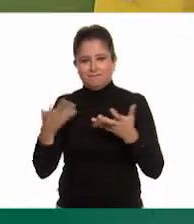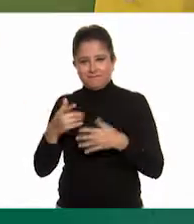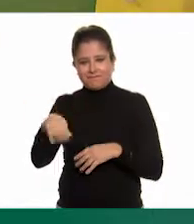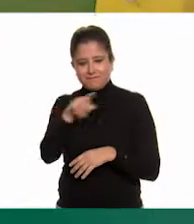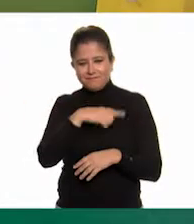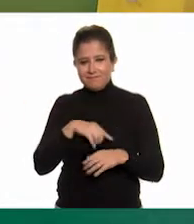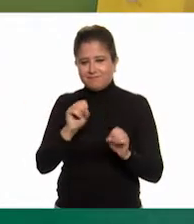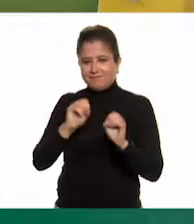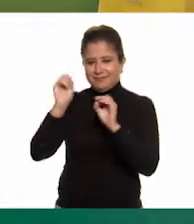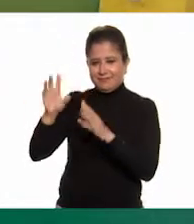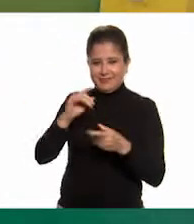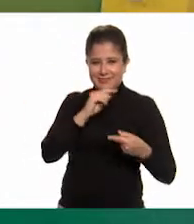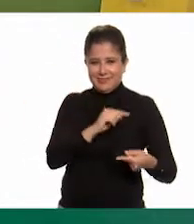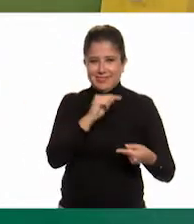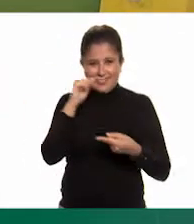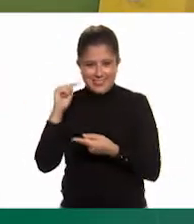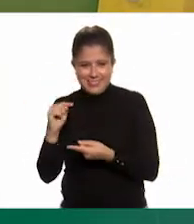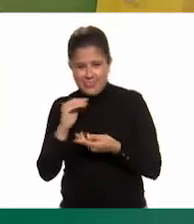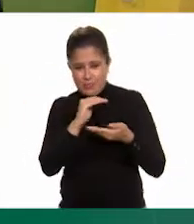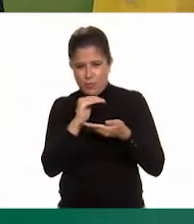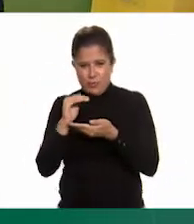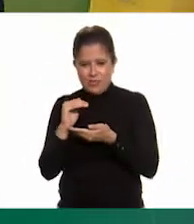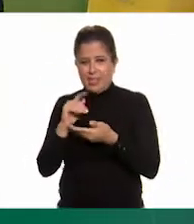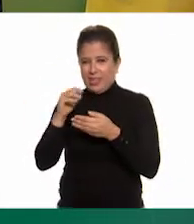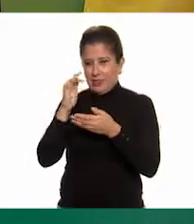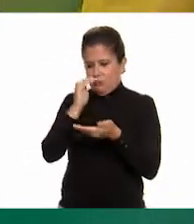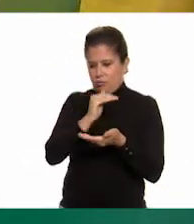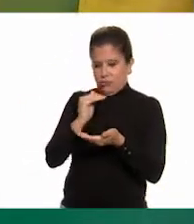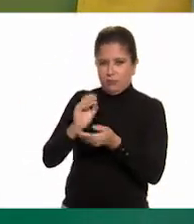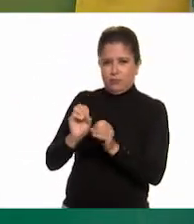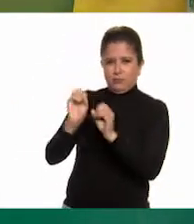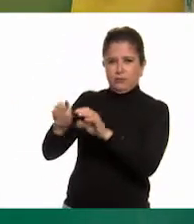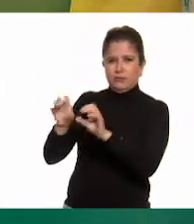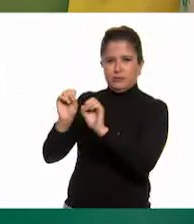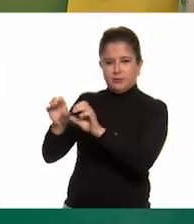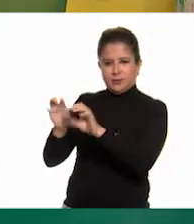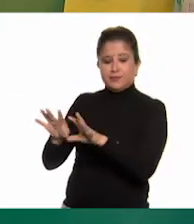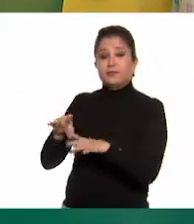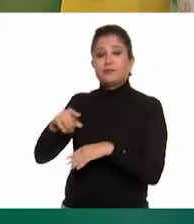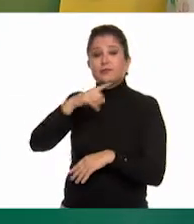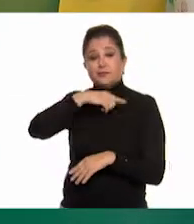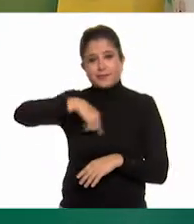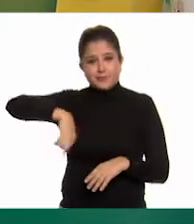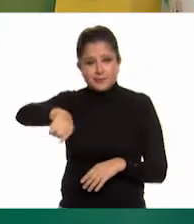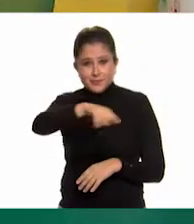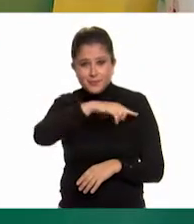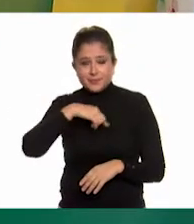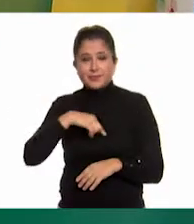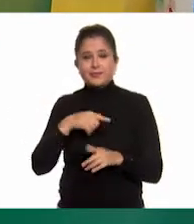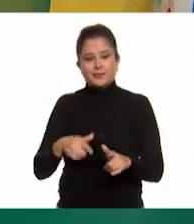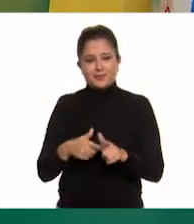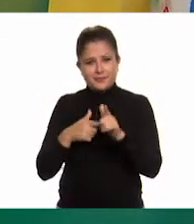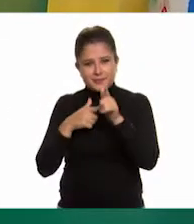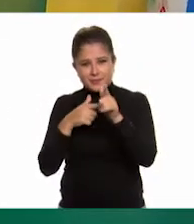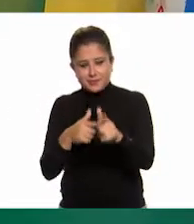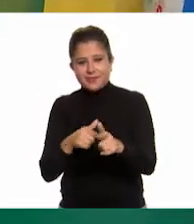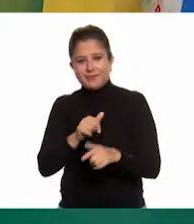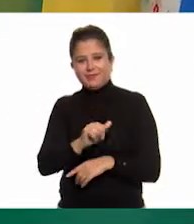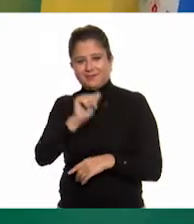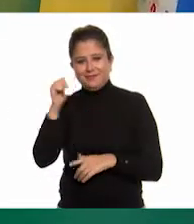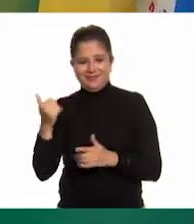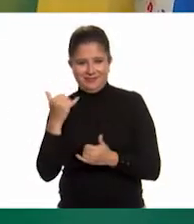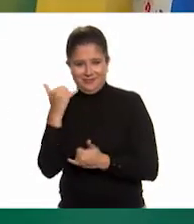los botes allá? Muy bien. En lo que Pili coloca los botes en su lugar, bueno, pues nosotros vamos a continuar con el